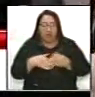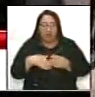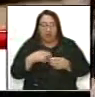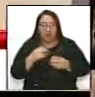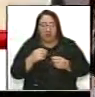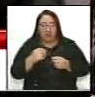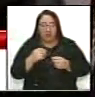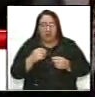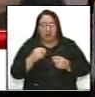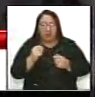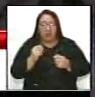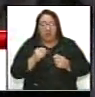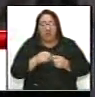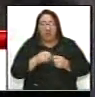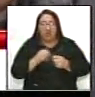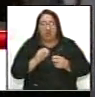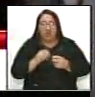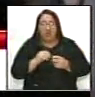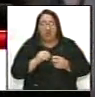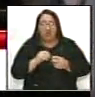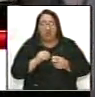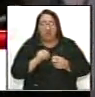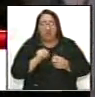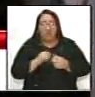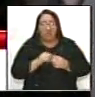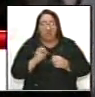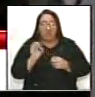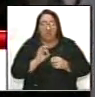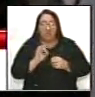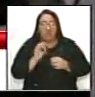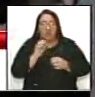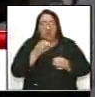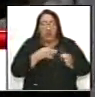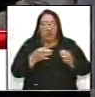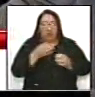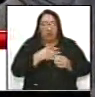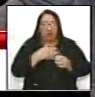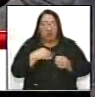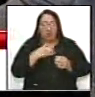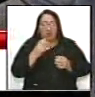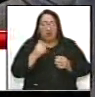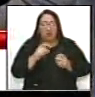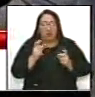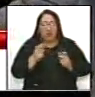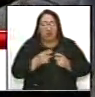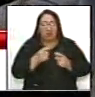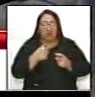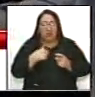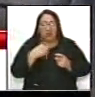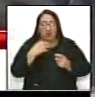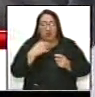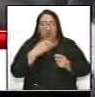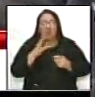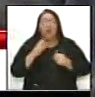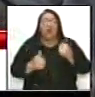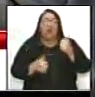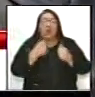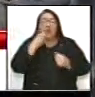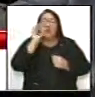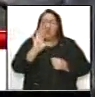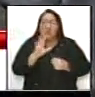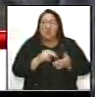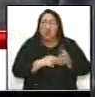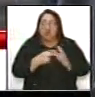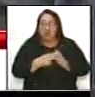policía, pero sin ninguna explicación, presidente. Yo creo que esta comisión debe saber, debe conocer cuáles, en todo